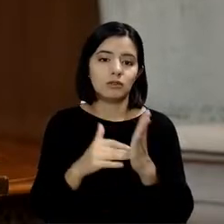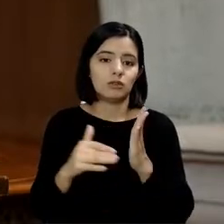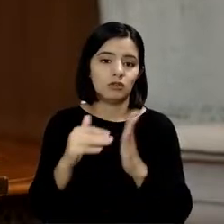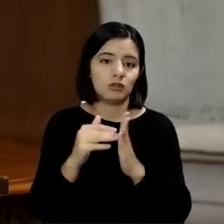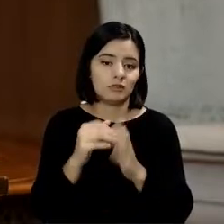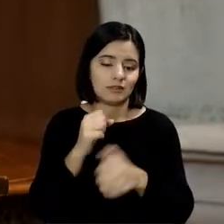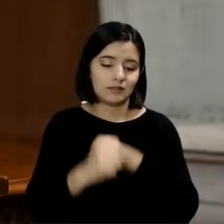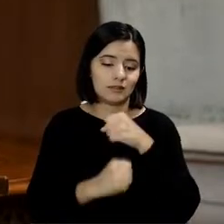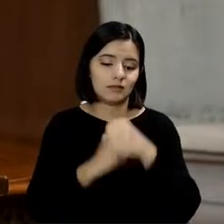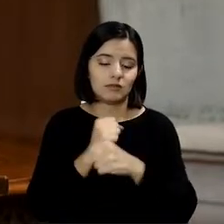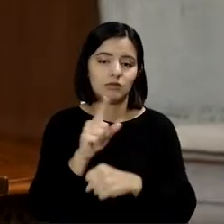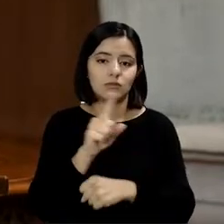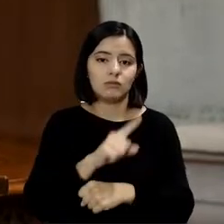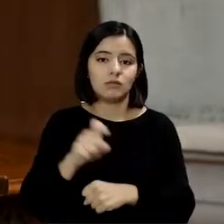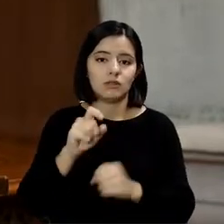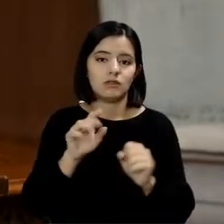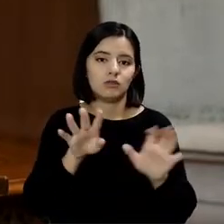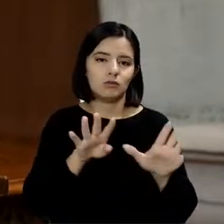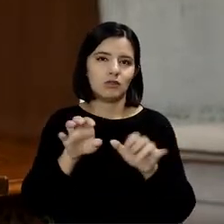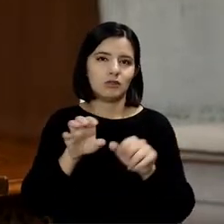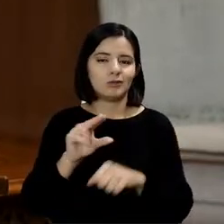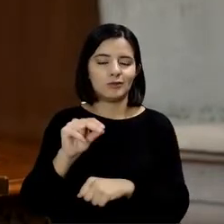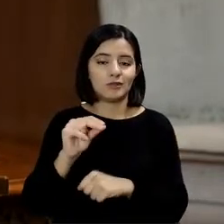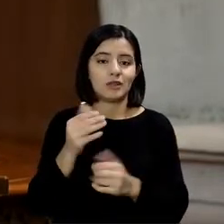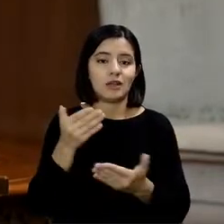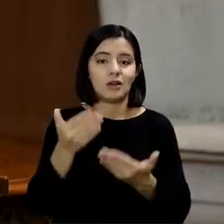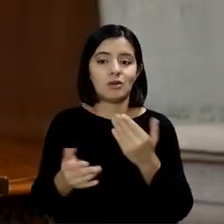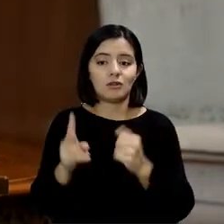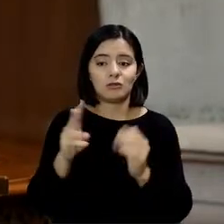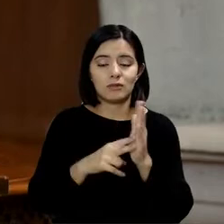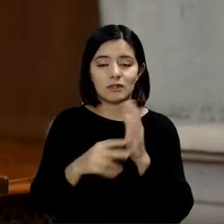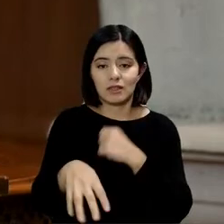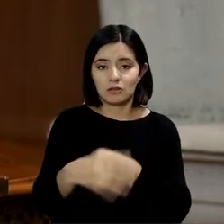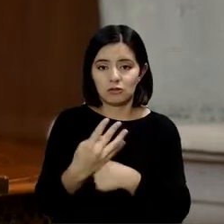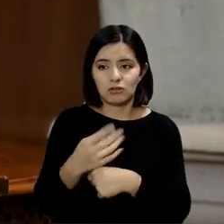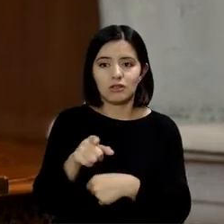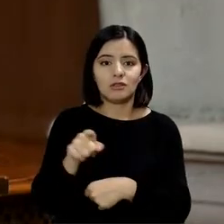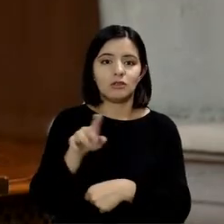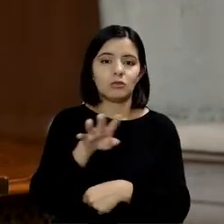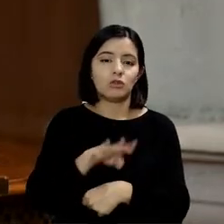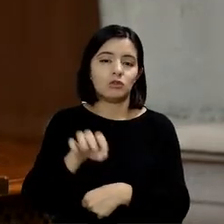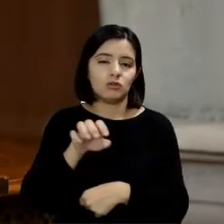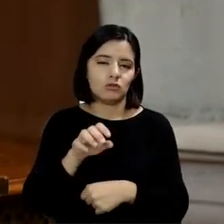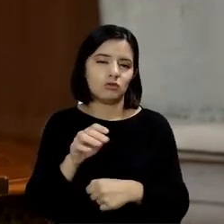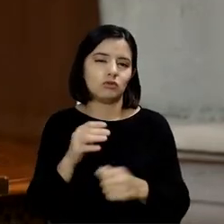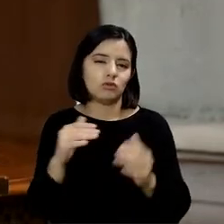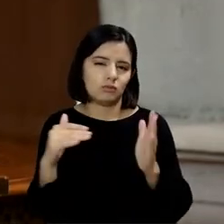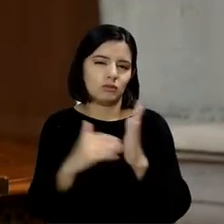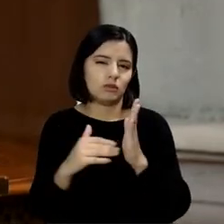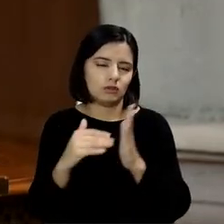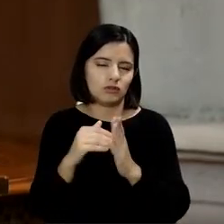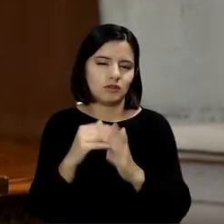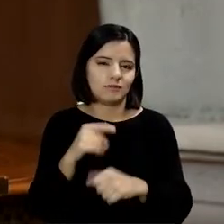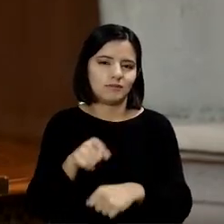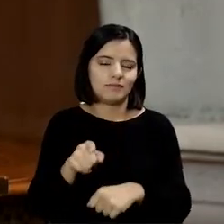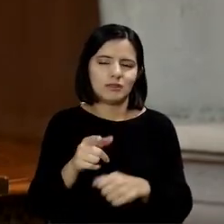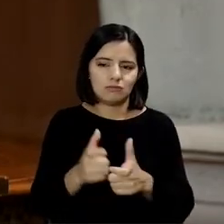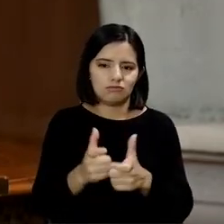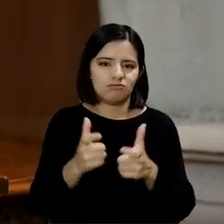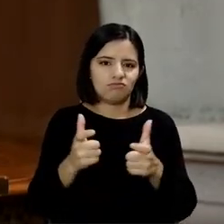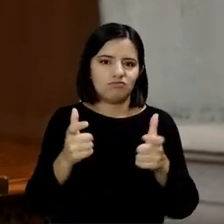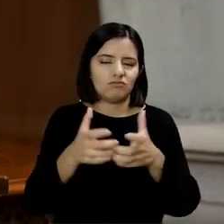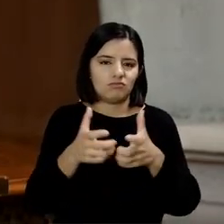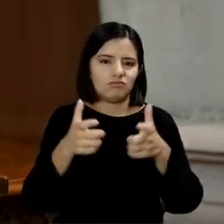1980 a 422 millones en 2014. La prevalencia de esta enfermedad ha venido aumentando